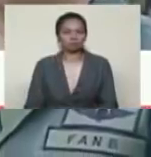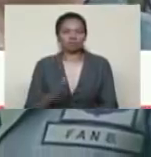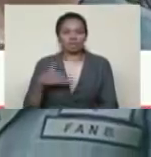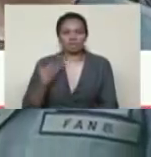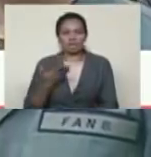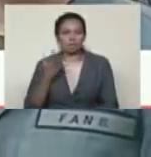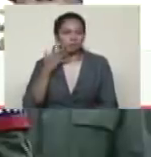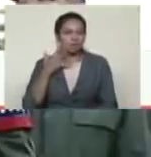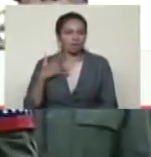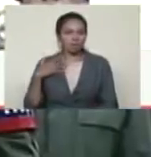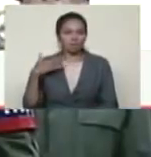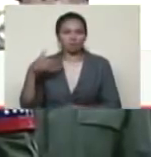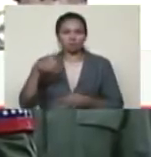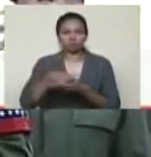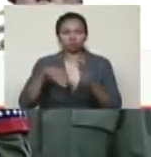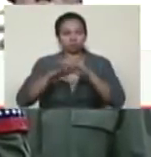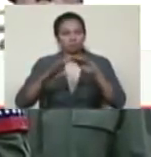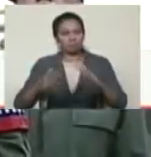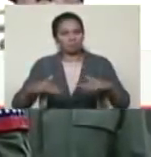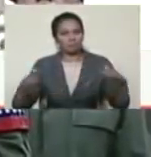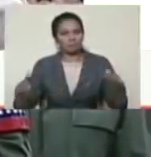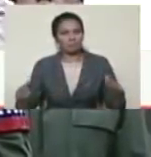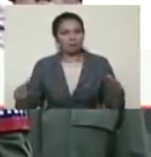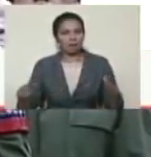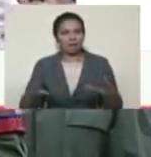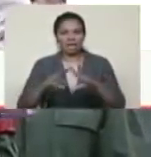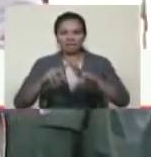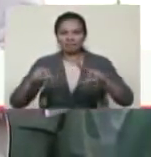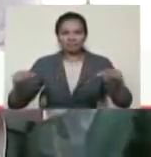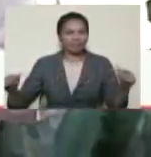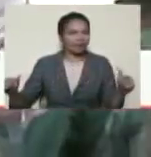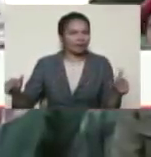pretendiera algún día sobre nuestros mares, sobre nuestra tierra,